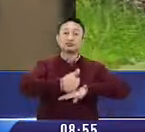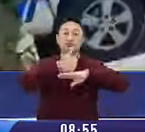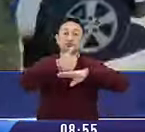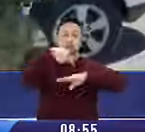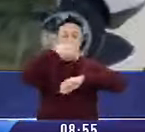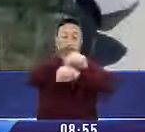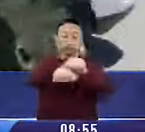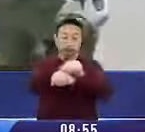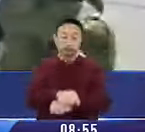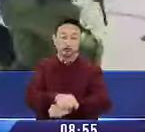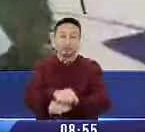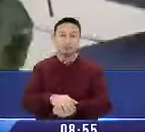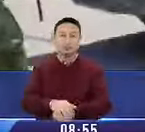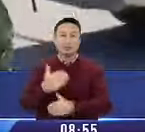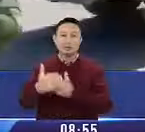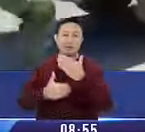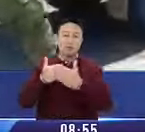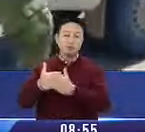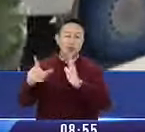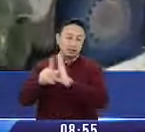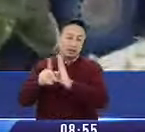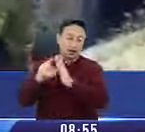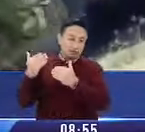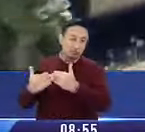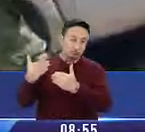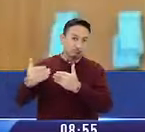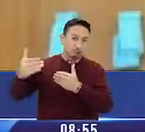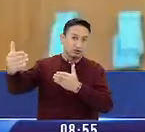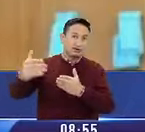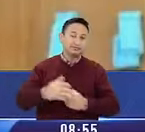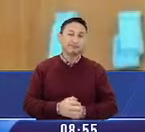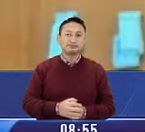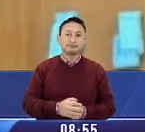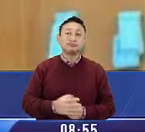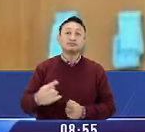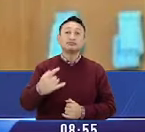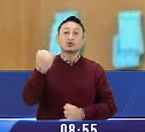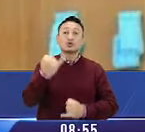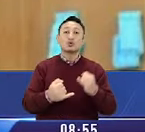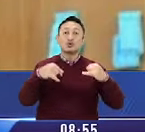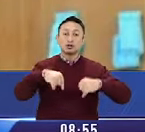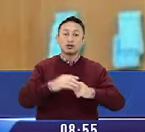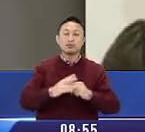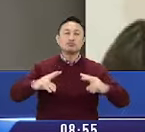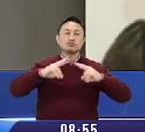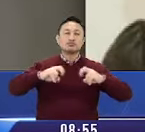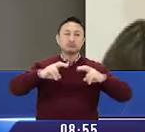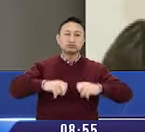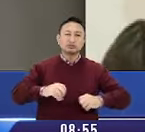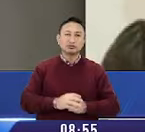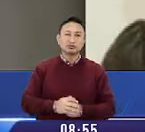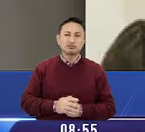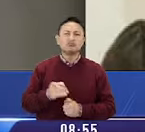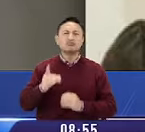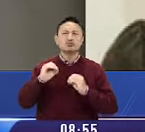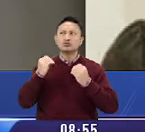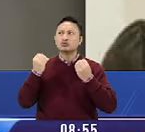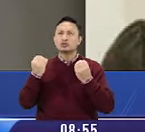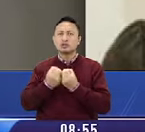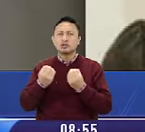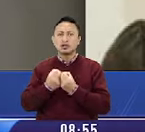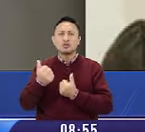autoridades competentes para los procesos legales correspondientes. De este último caso se investiga a qué organización